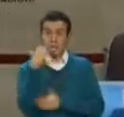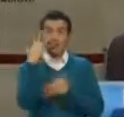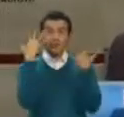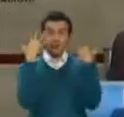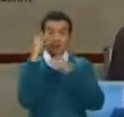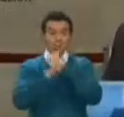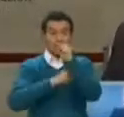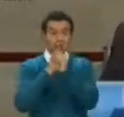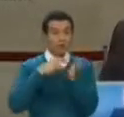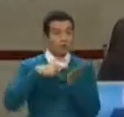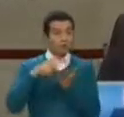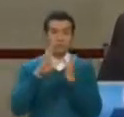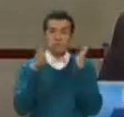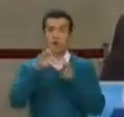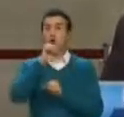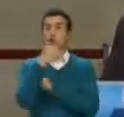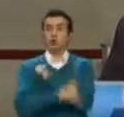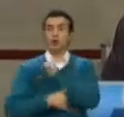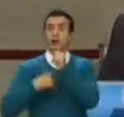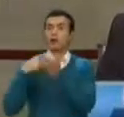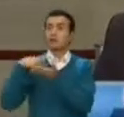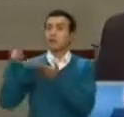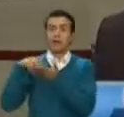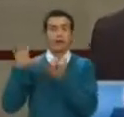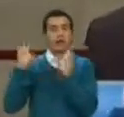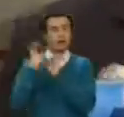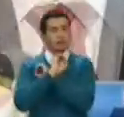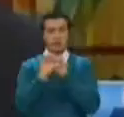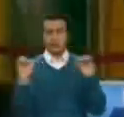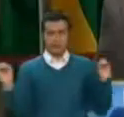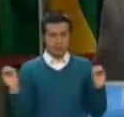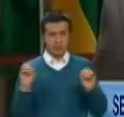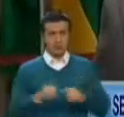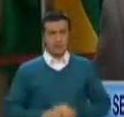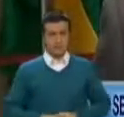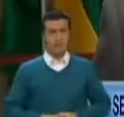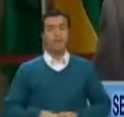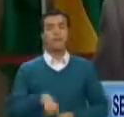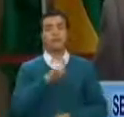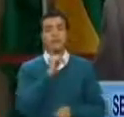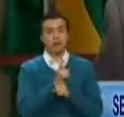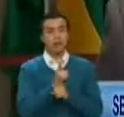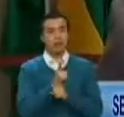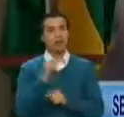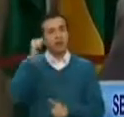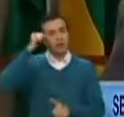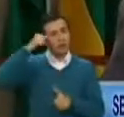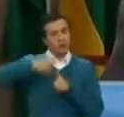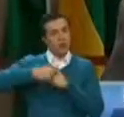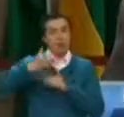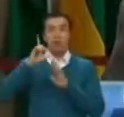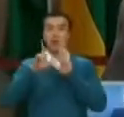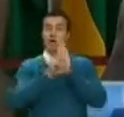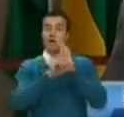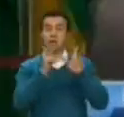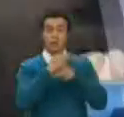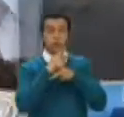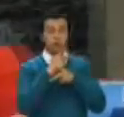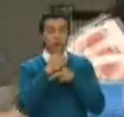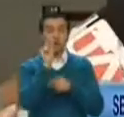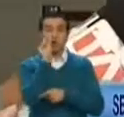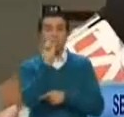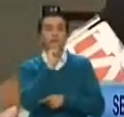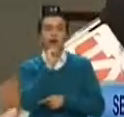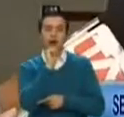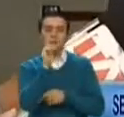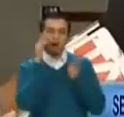años, no va a pagar el impuesto a la salida de divisas del país. Es el capítulo olvidado del Código de la Producción.